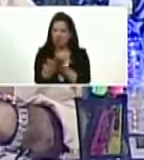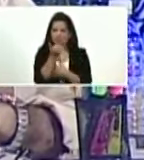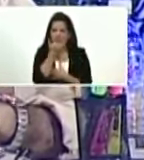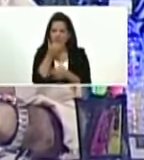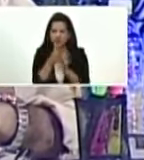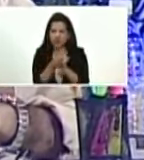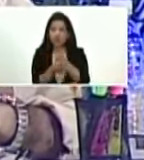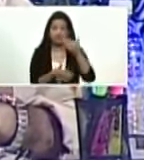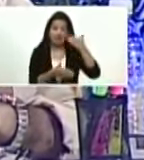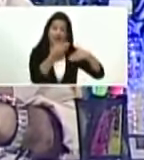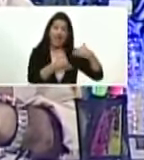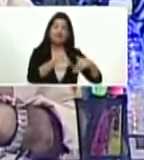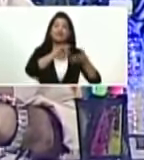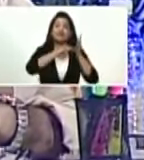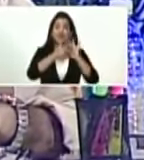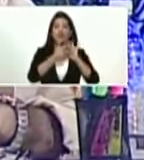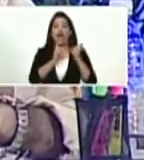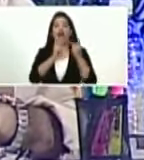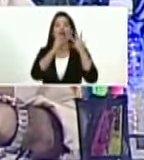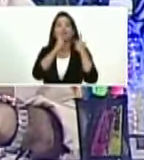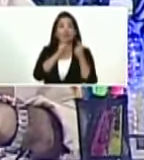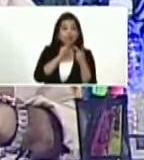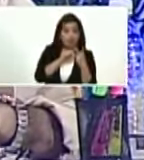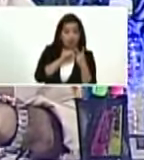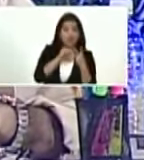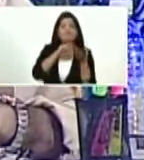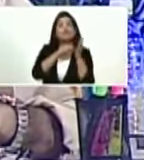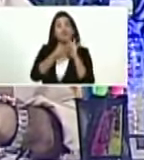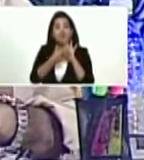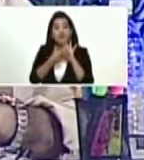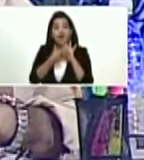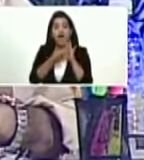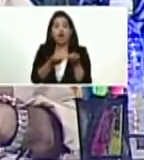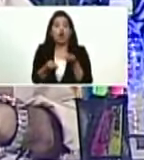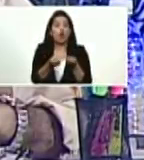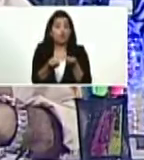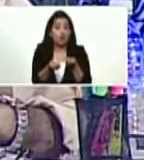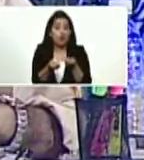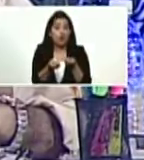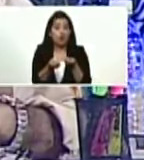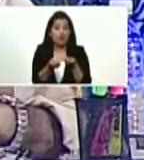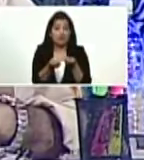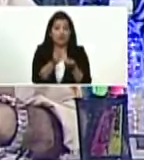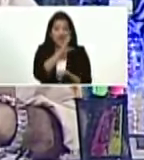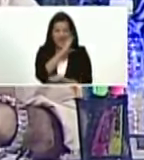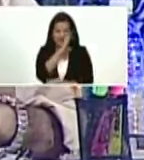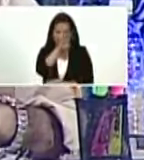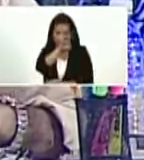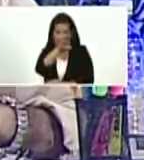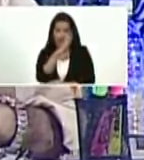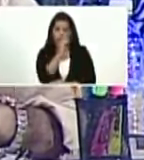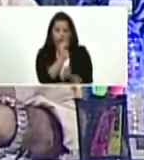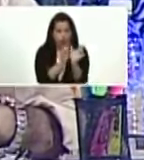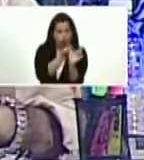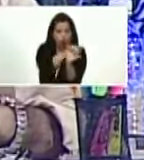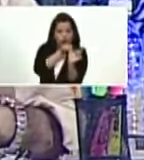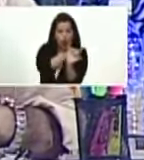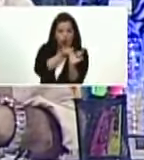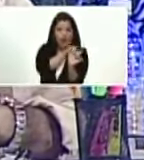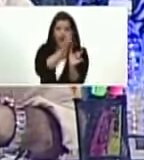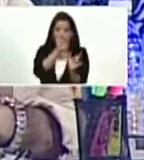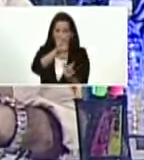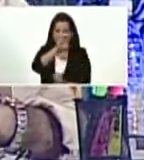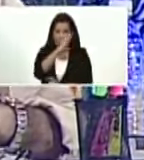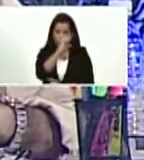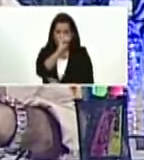administrar, ordenar, y economía, casa. administrar la casa, ordenar la